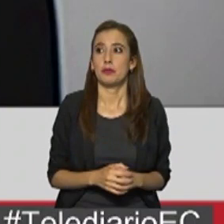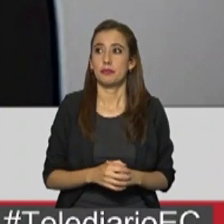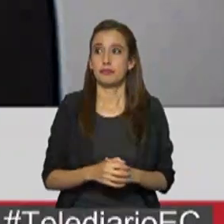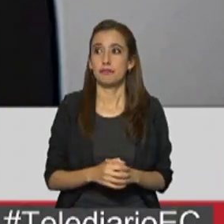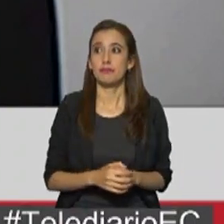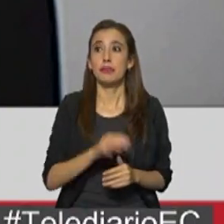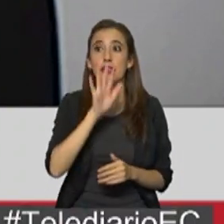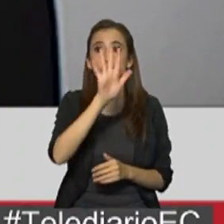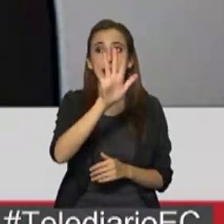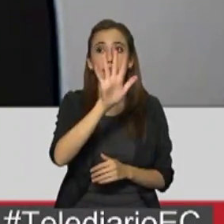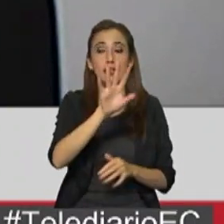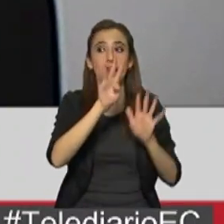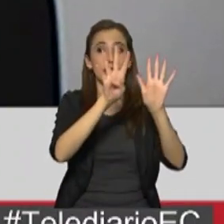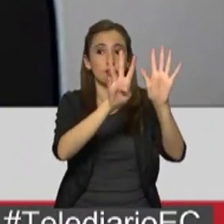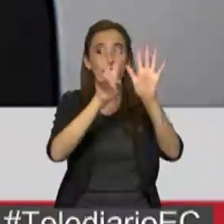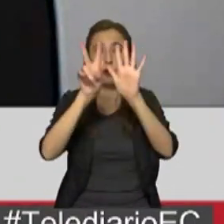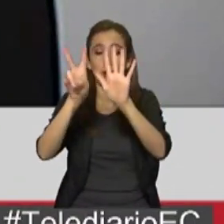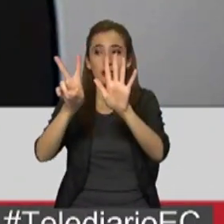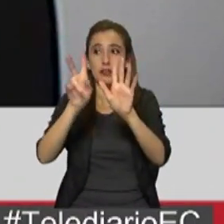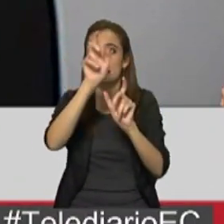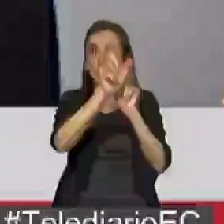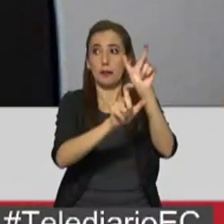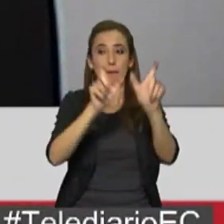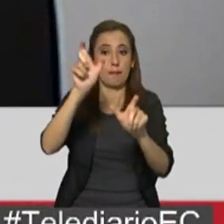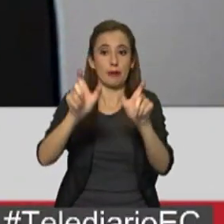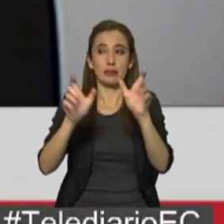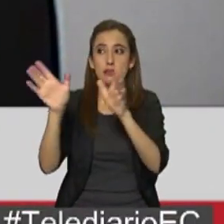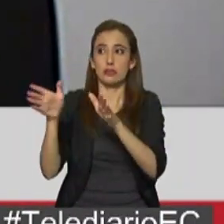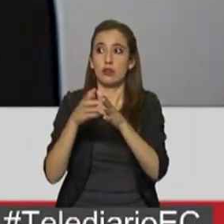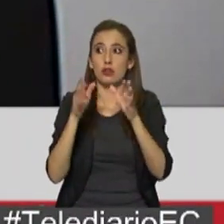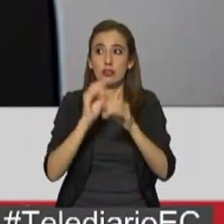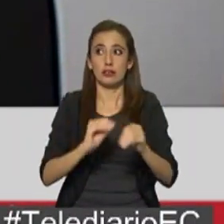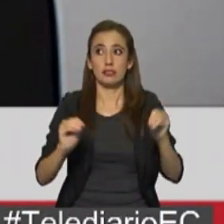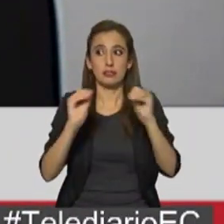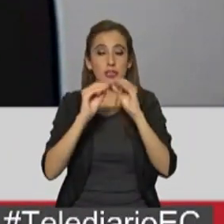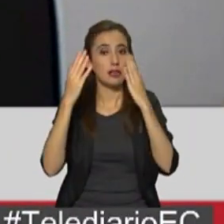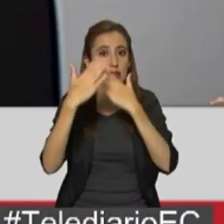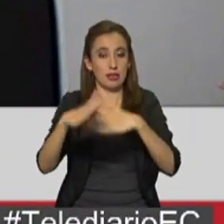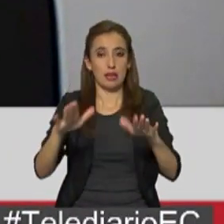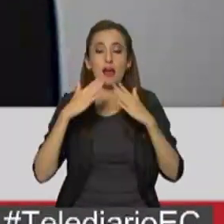597 personas han recibido ya el alta hospitalaria